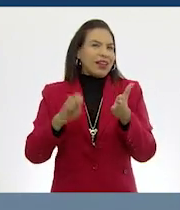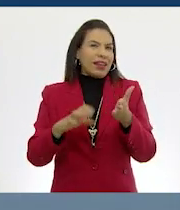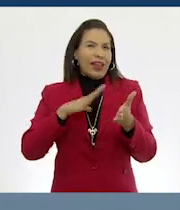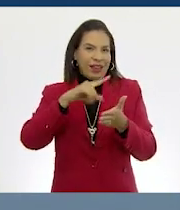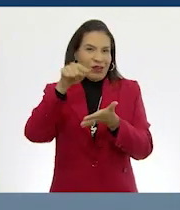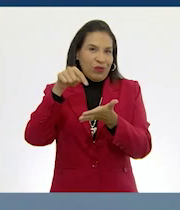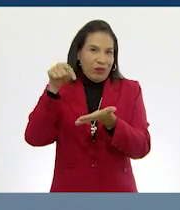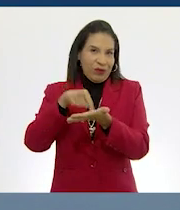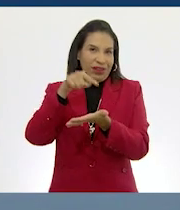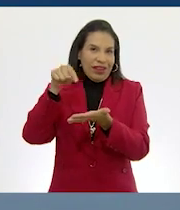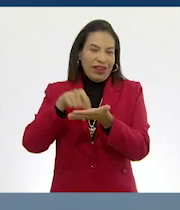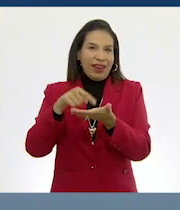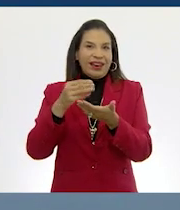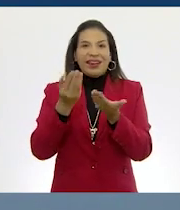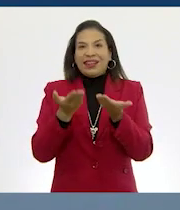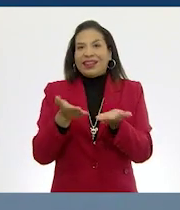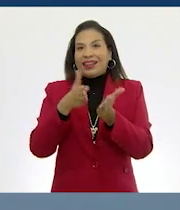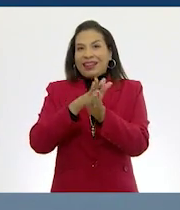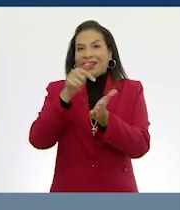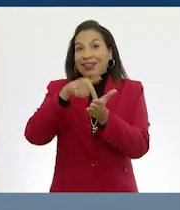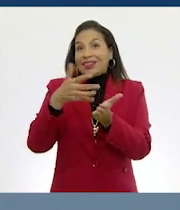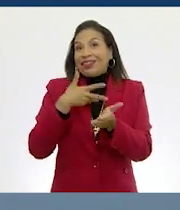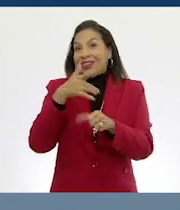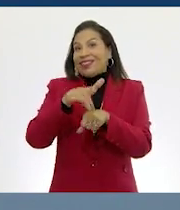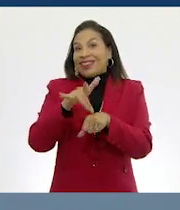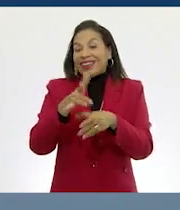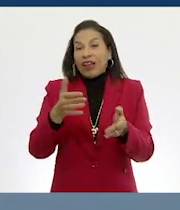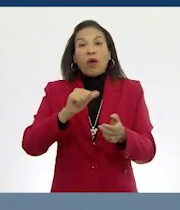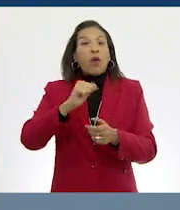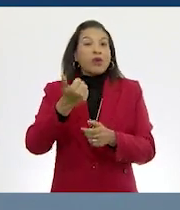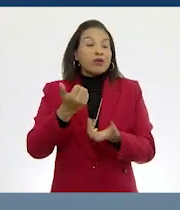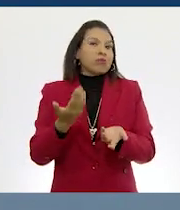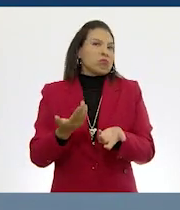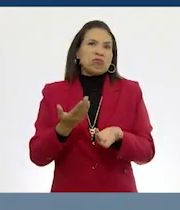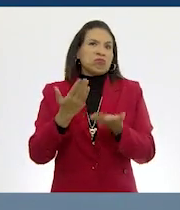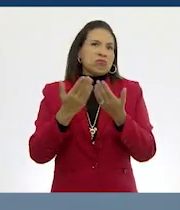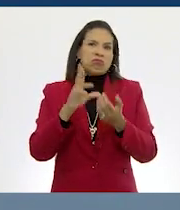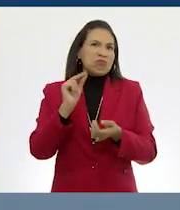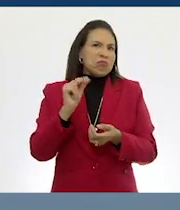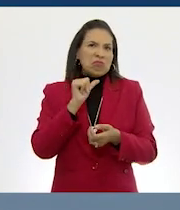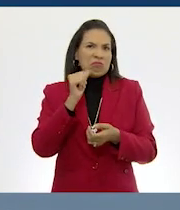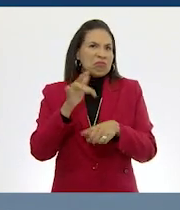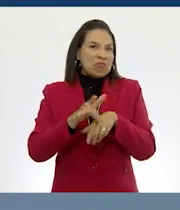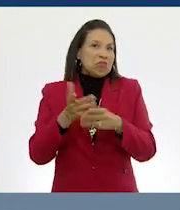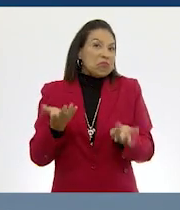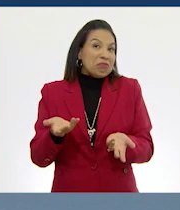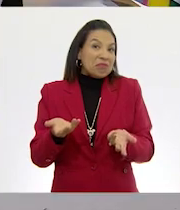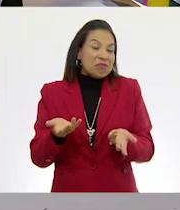hay lugares donde las quesadillas llevan queso y otros donde no.